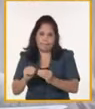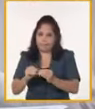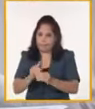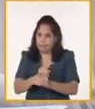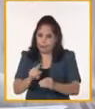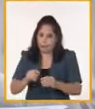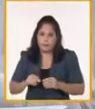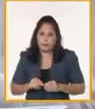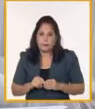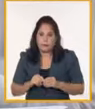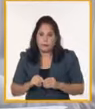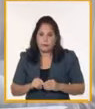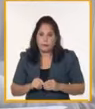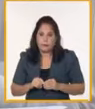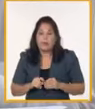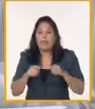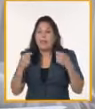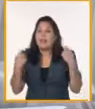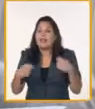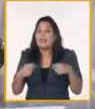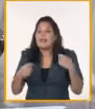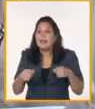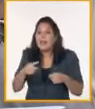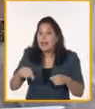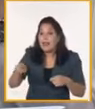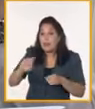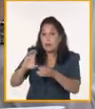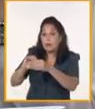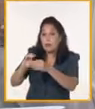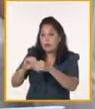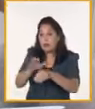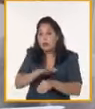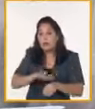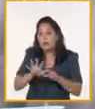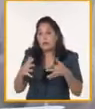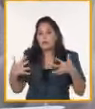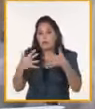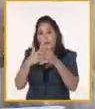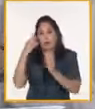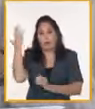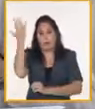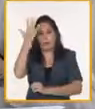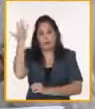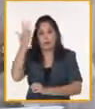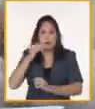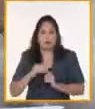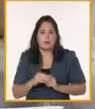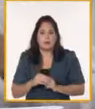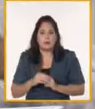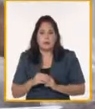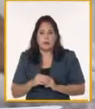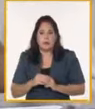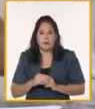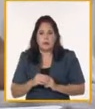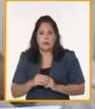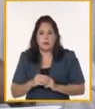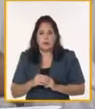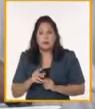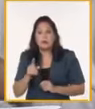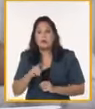normas desde la percepción de nuestra sociedad no de una sociedad capitalista todos los